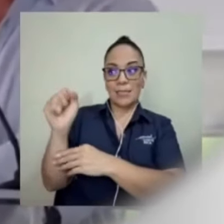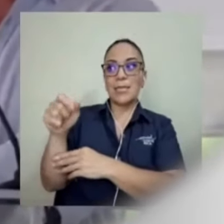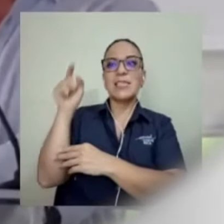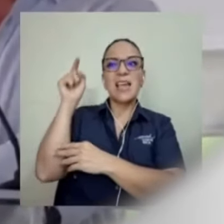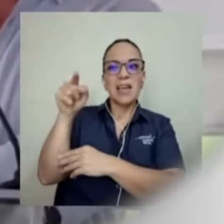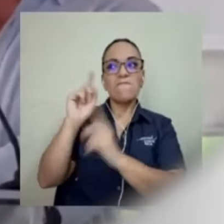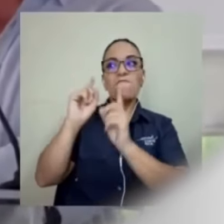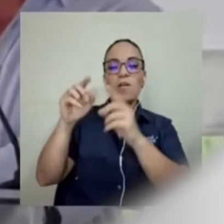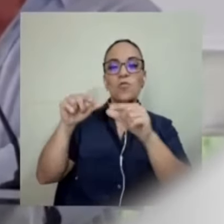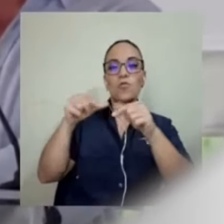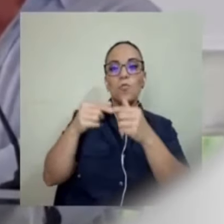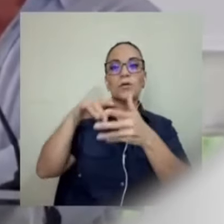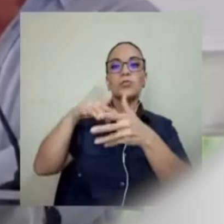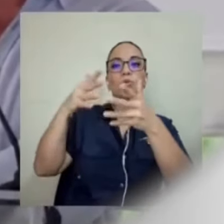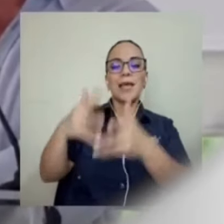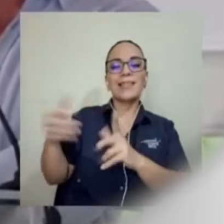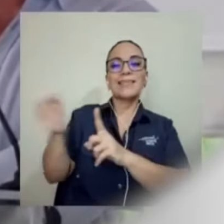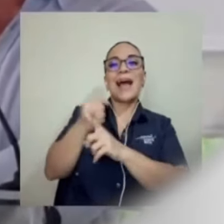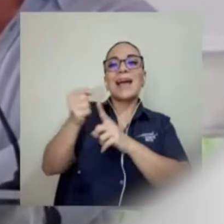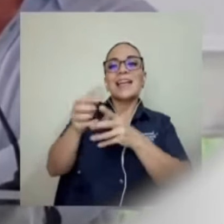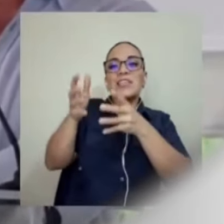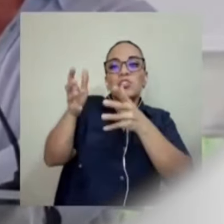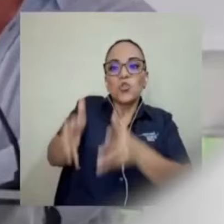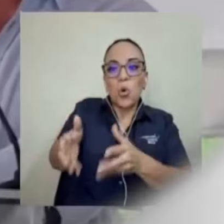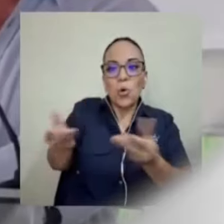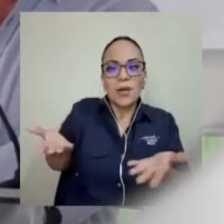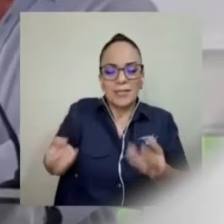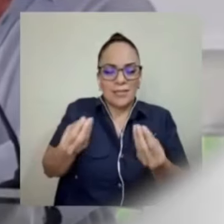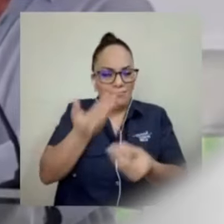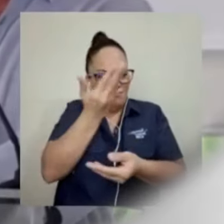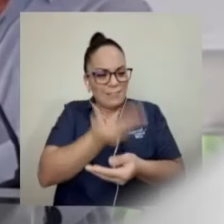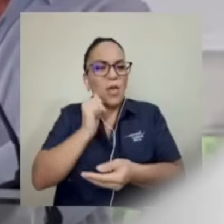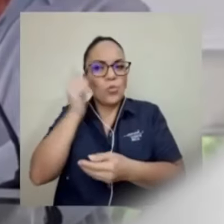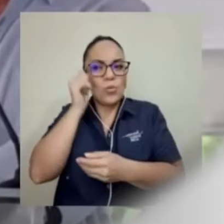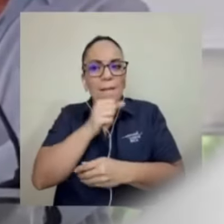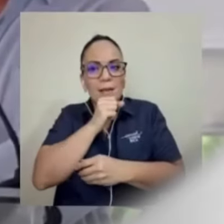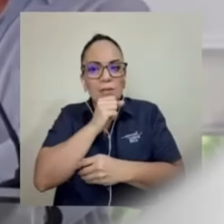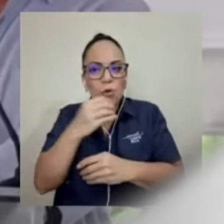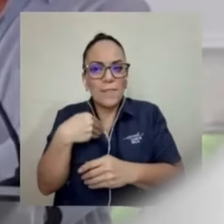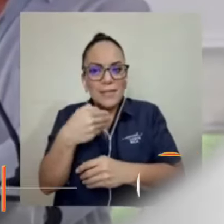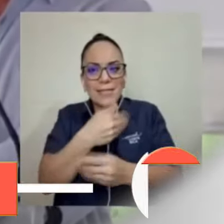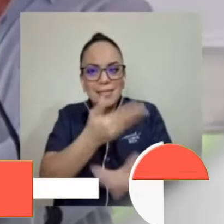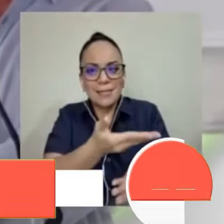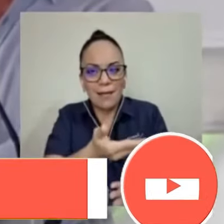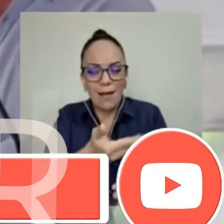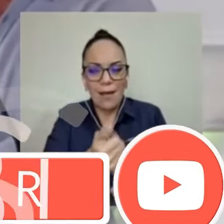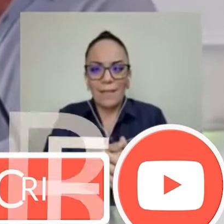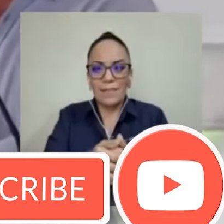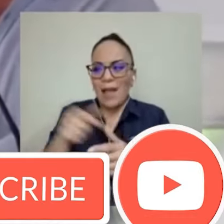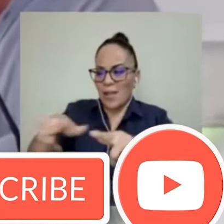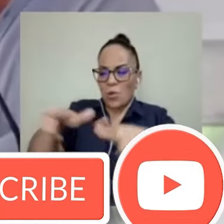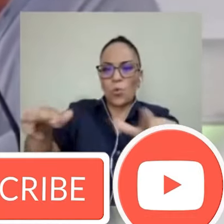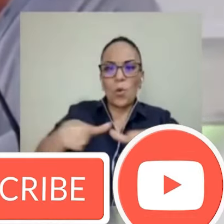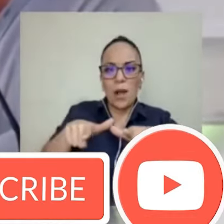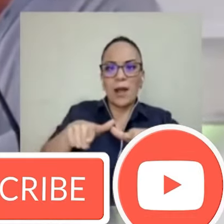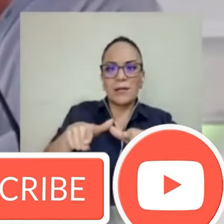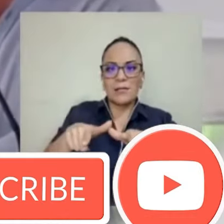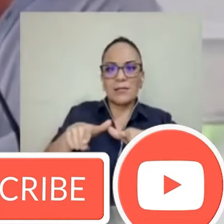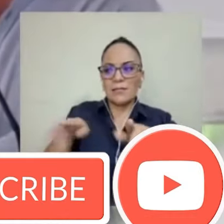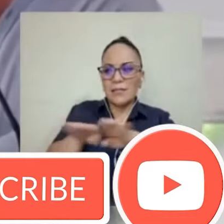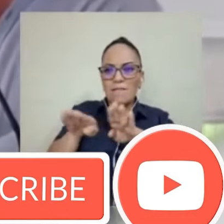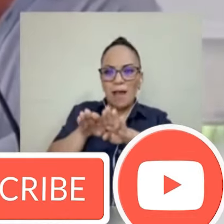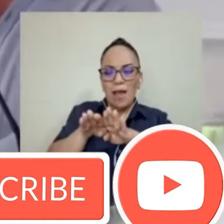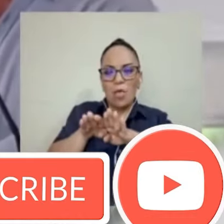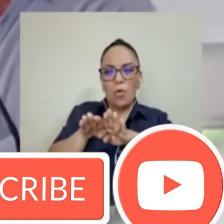estudiantes agresores de una adulta mayor dentro de una instalación absolutamente cerrada donde se